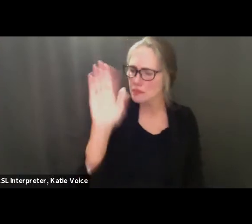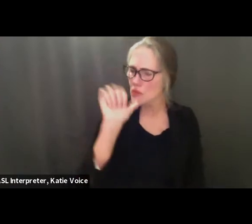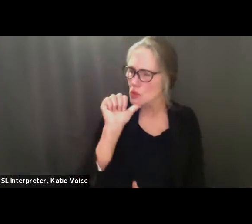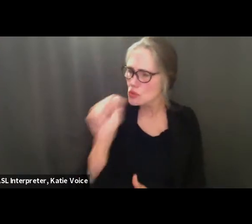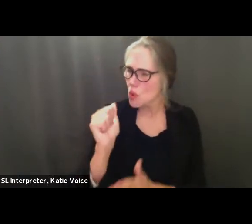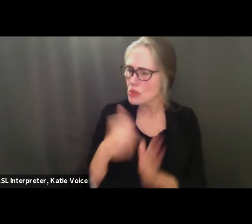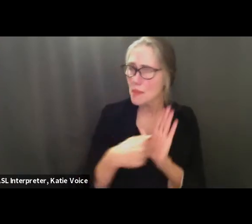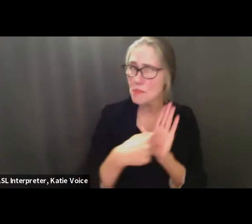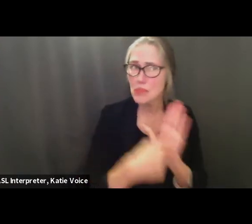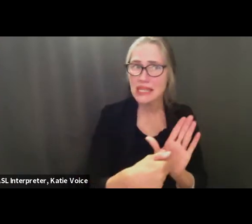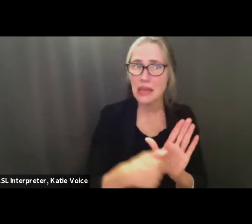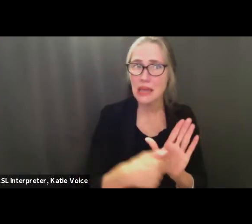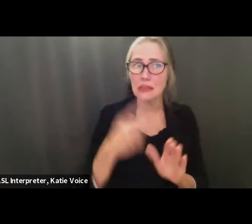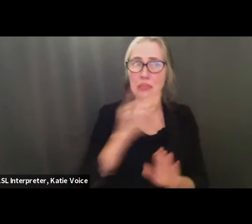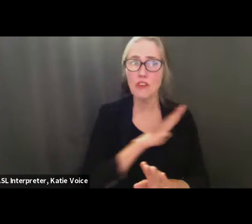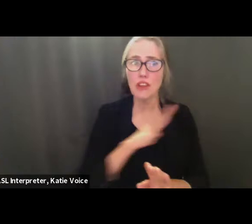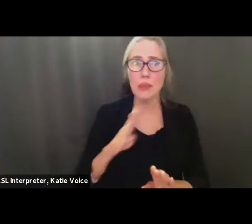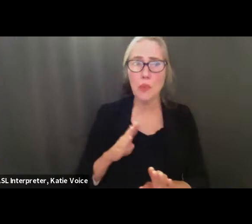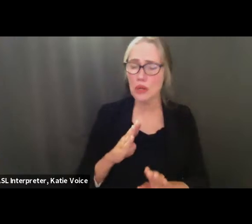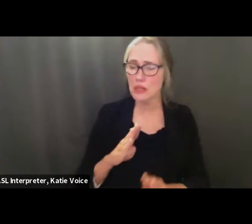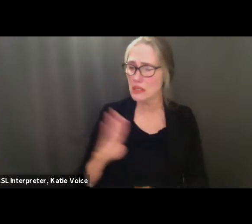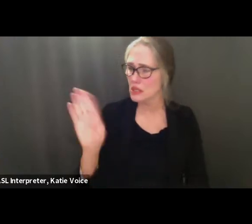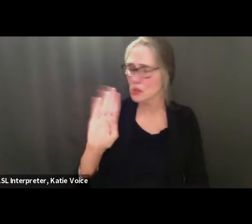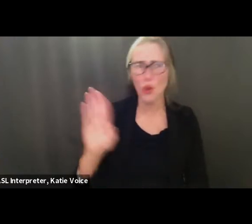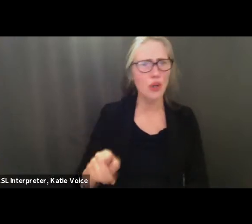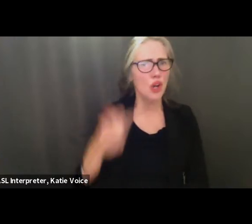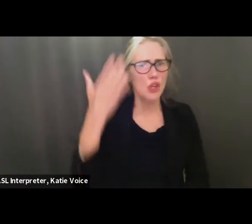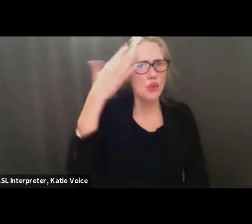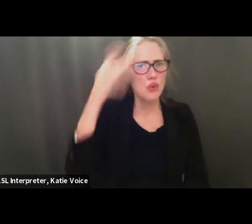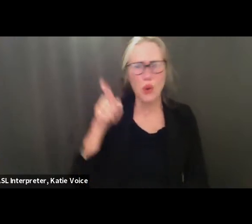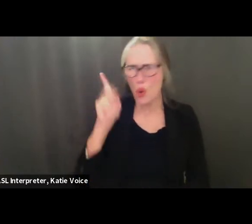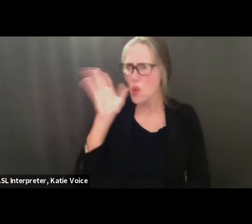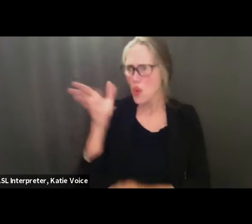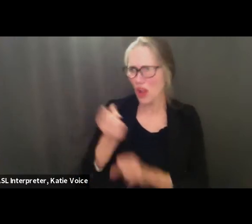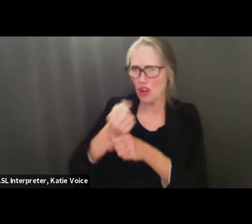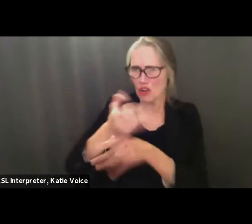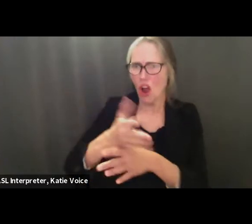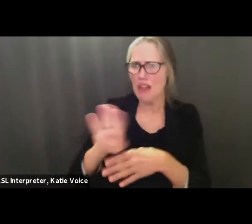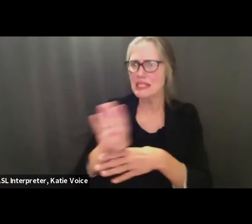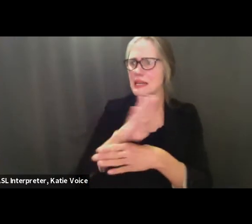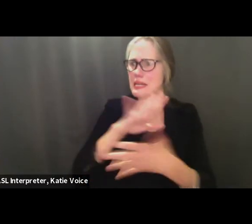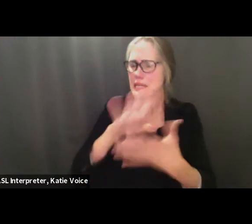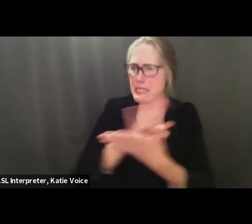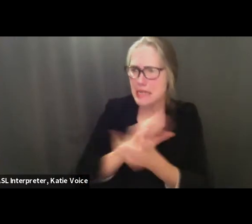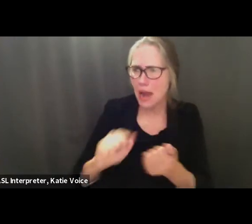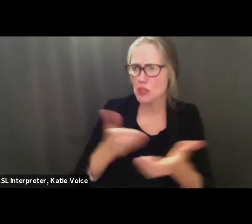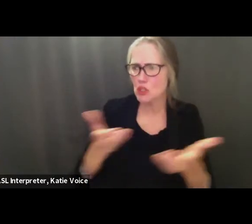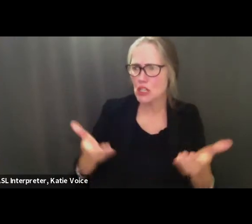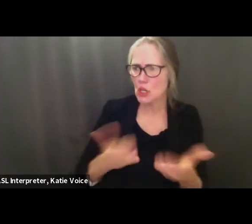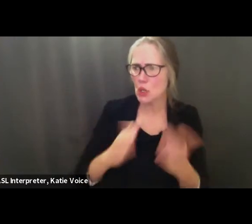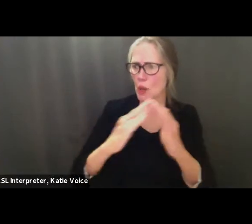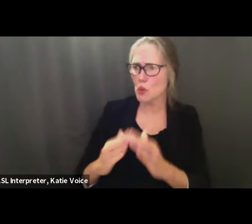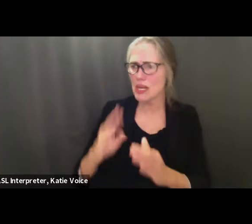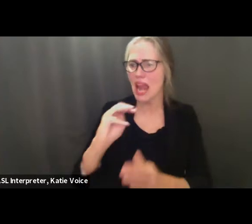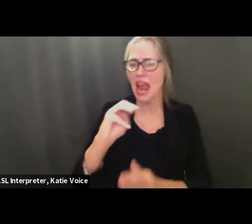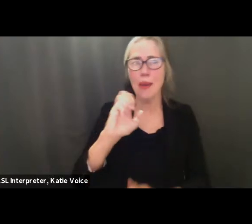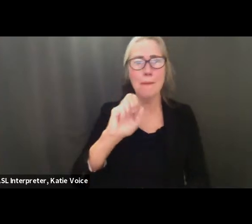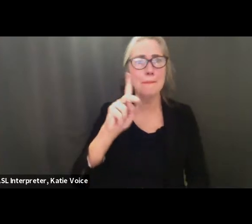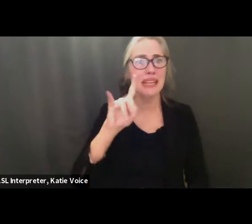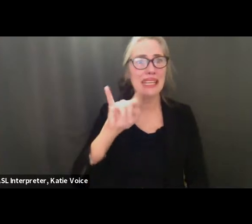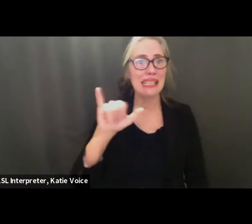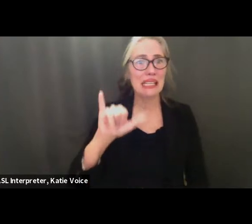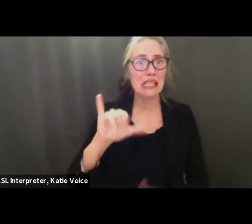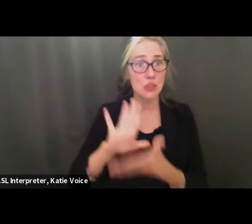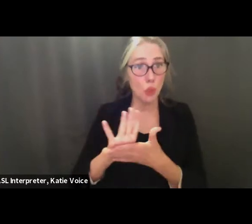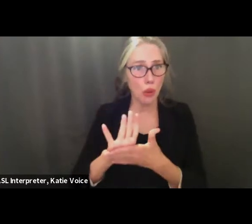estaba causando a la comunidad de la escuela McKinley. Se le sugirió cambiar su presentación para hablar en contra de Meta. Se le ofreció